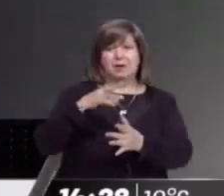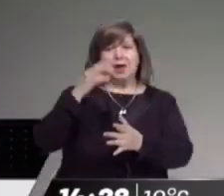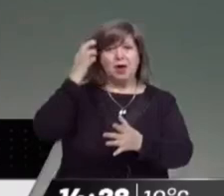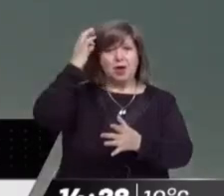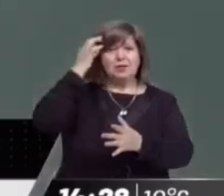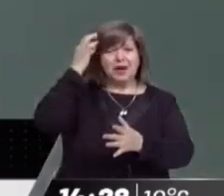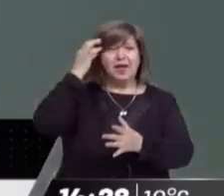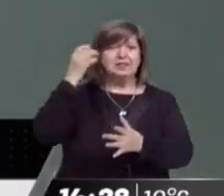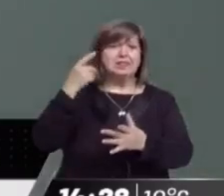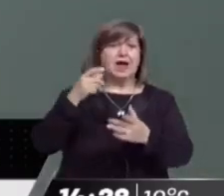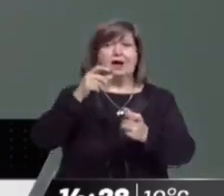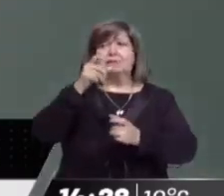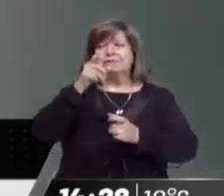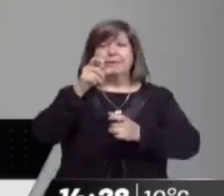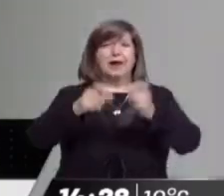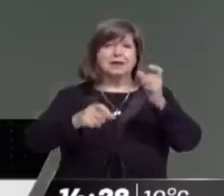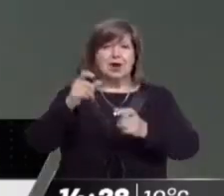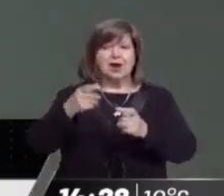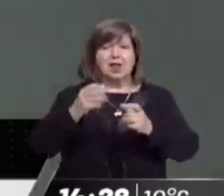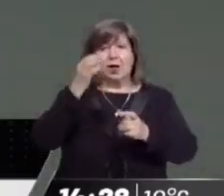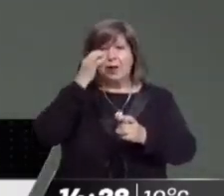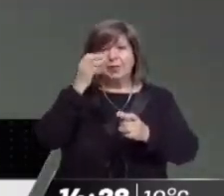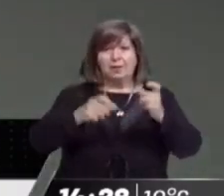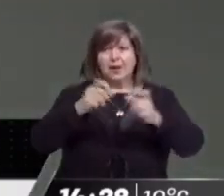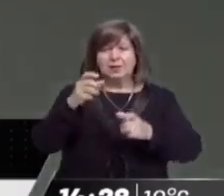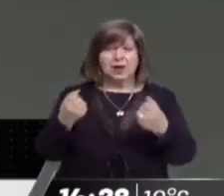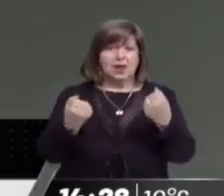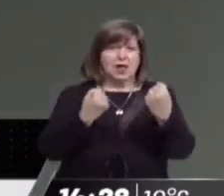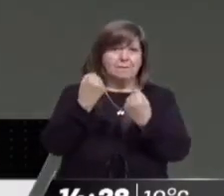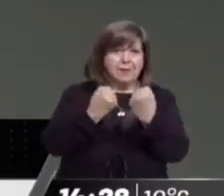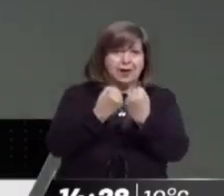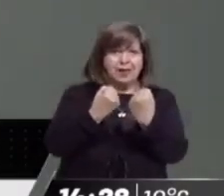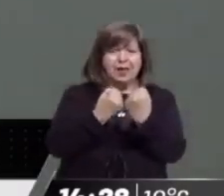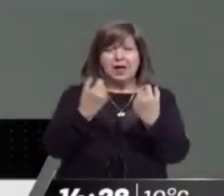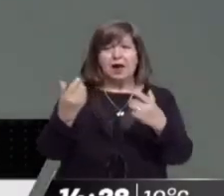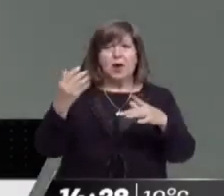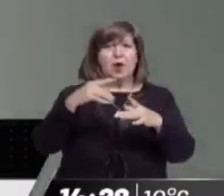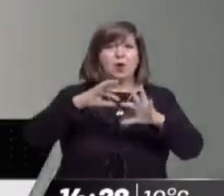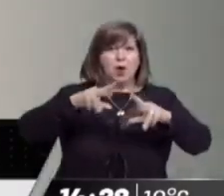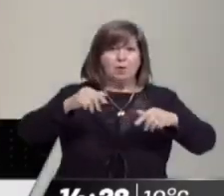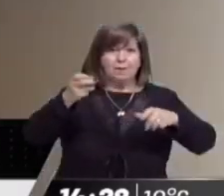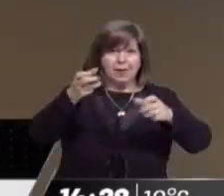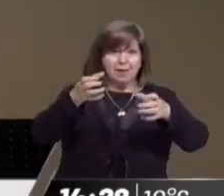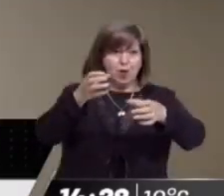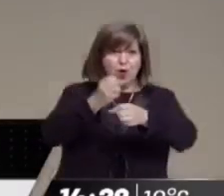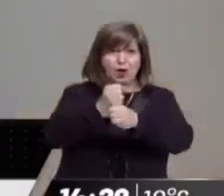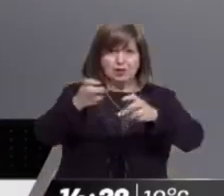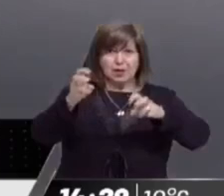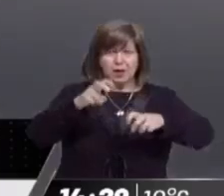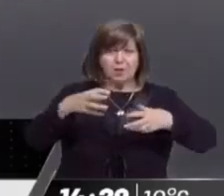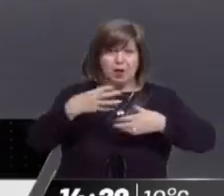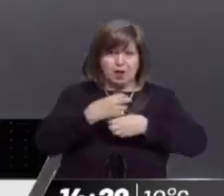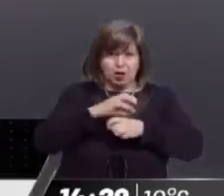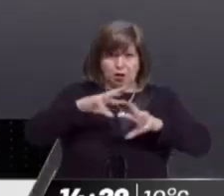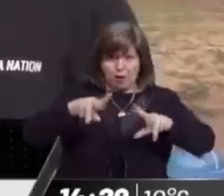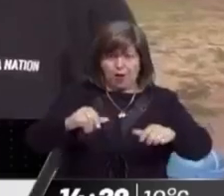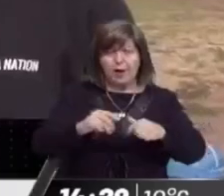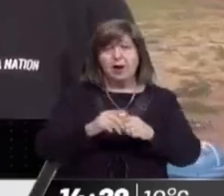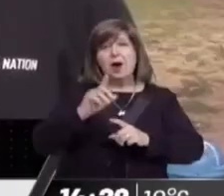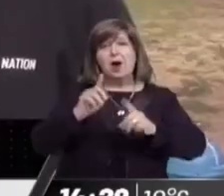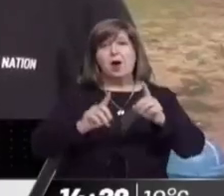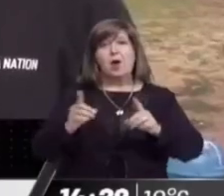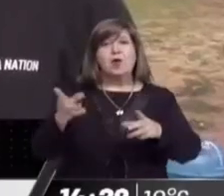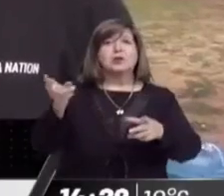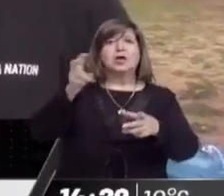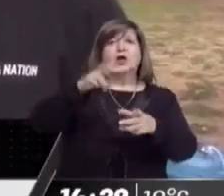vuelven de andar a saber qué boliche y nada, te terminan, o capaz que te roban ahí en el mismo micro. Capaz que se sube alguien